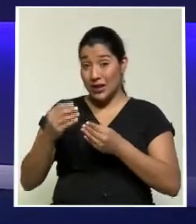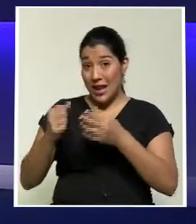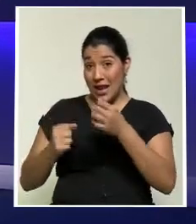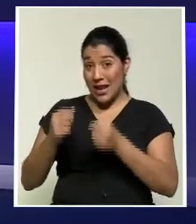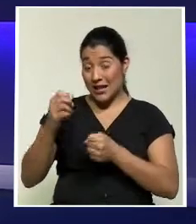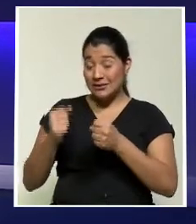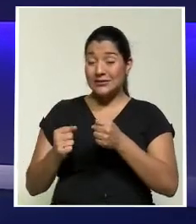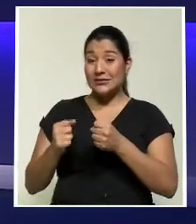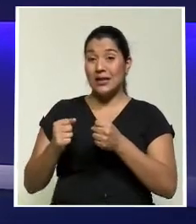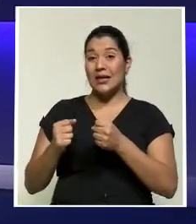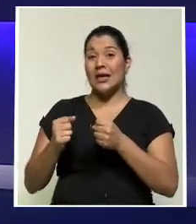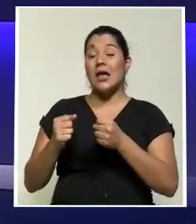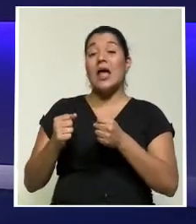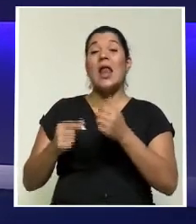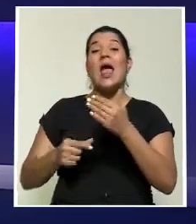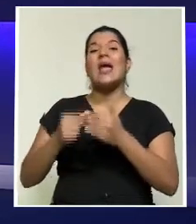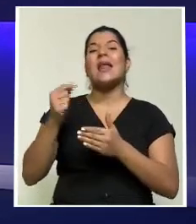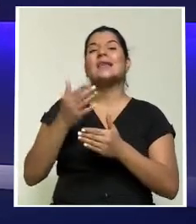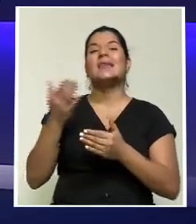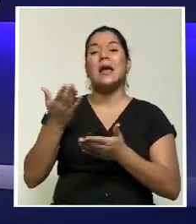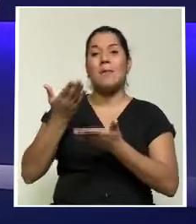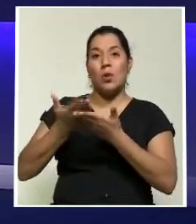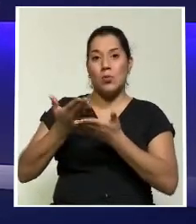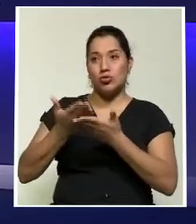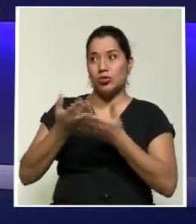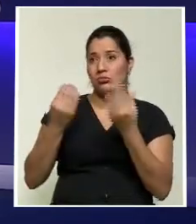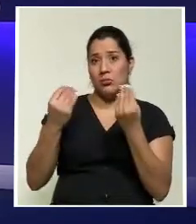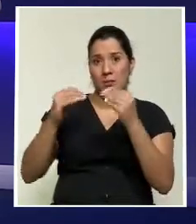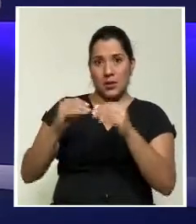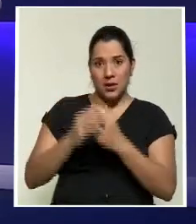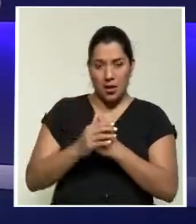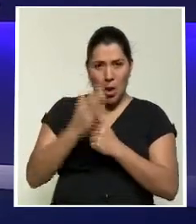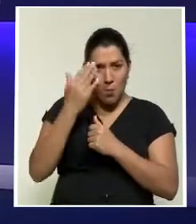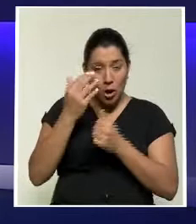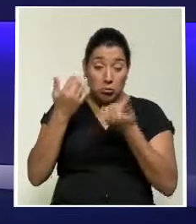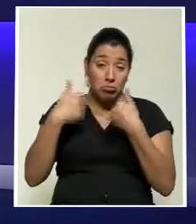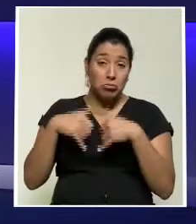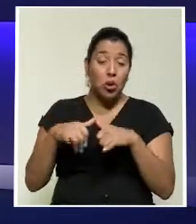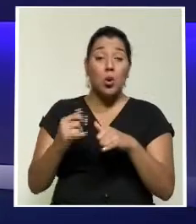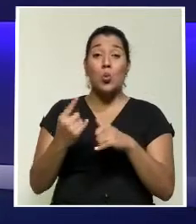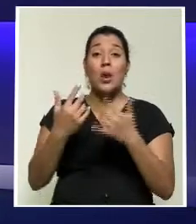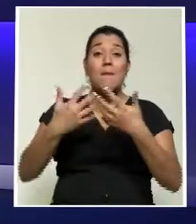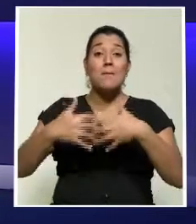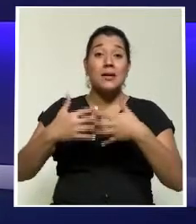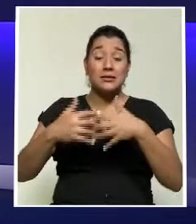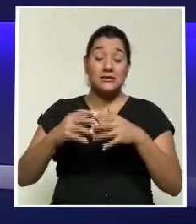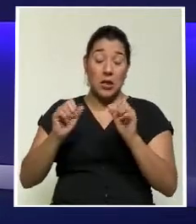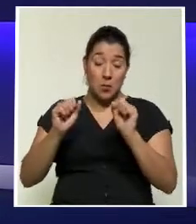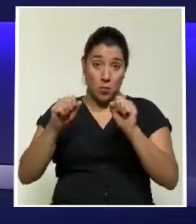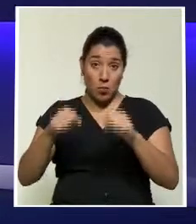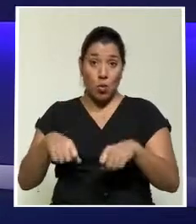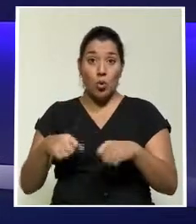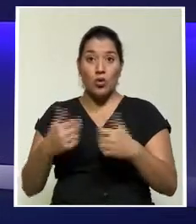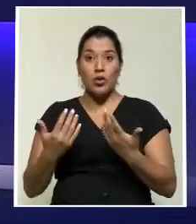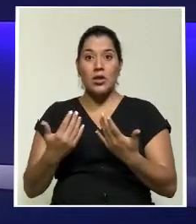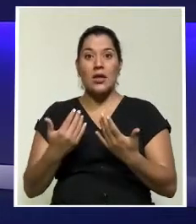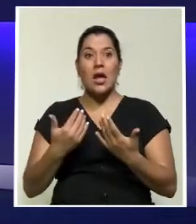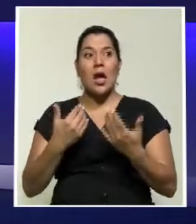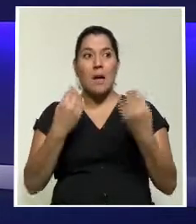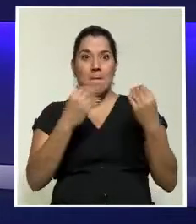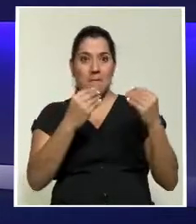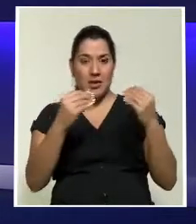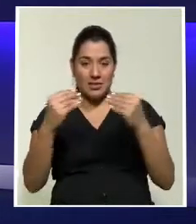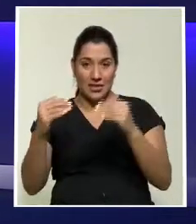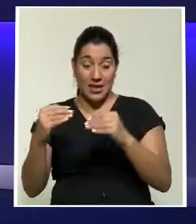se planteó desde las gerencias la propuesta de que se vendiera, porque todavía era una empresa que tenía posibilidades de buena venta en el mercado,